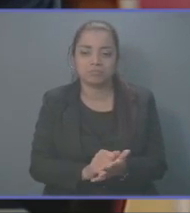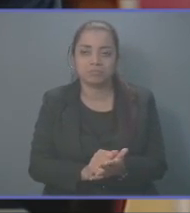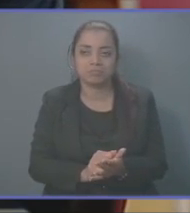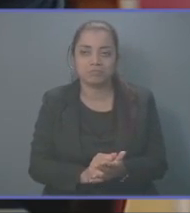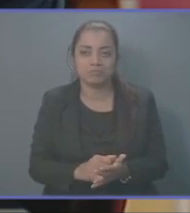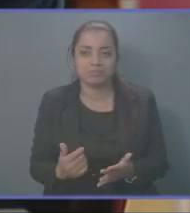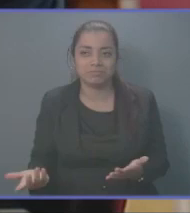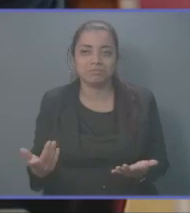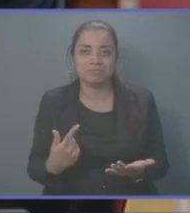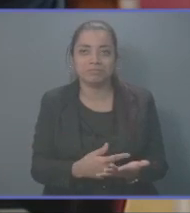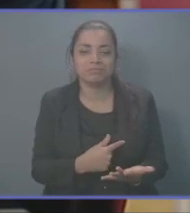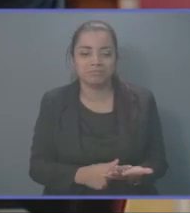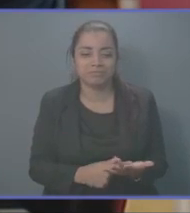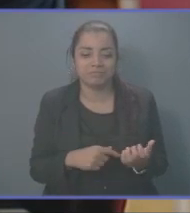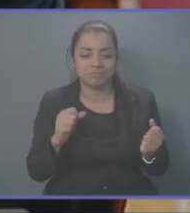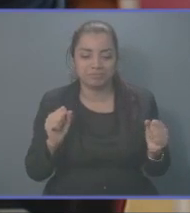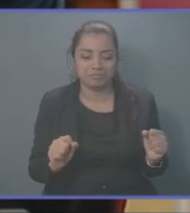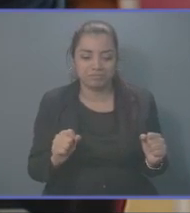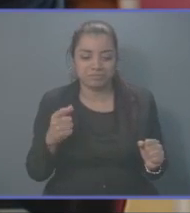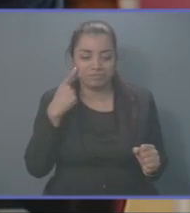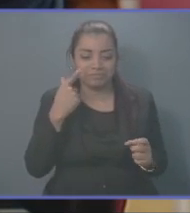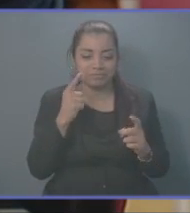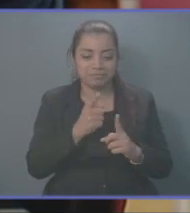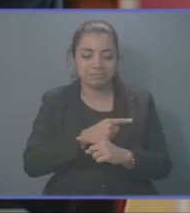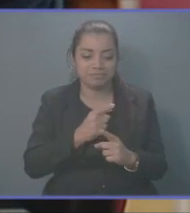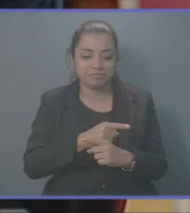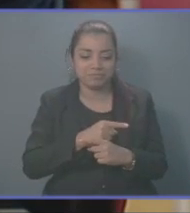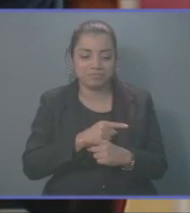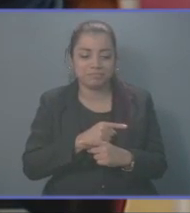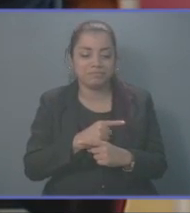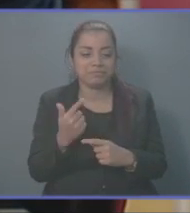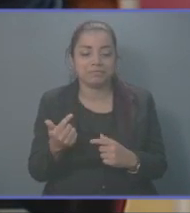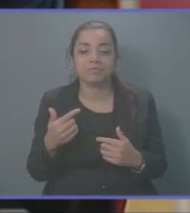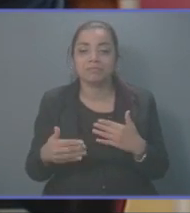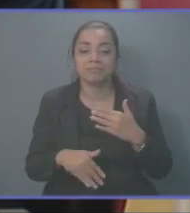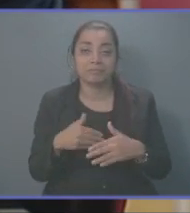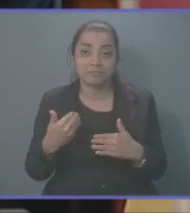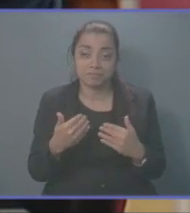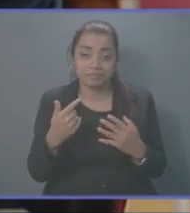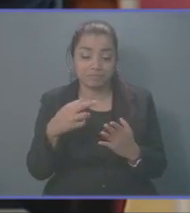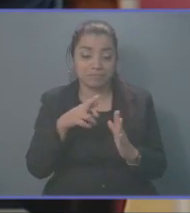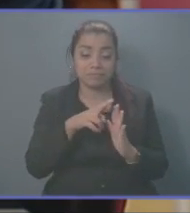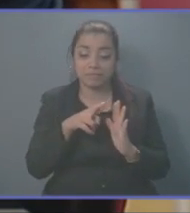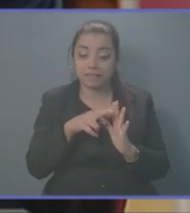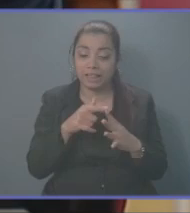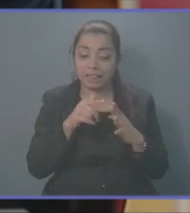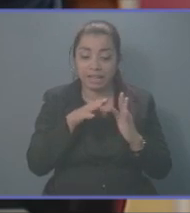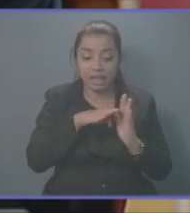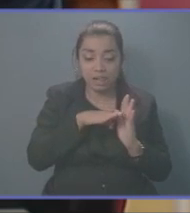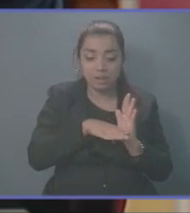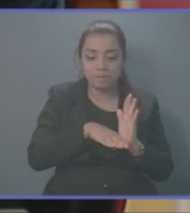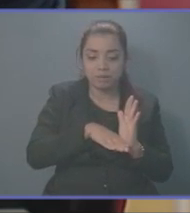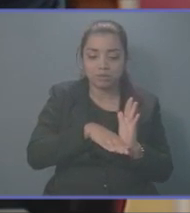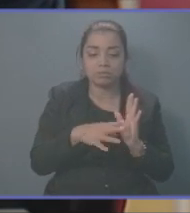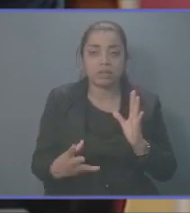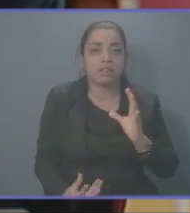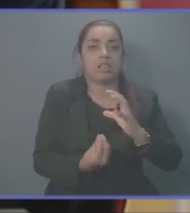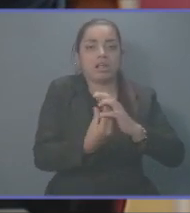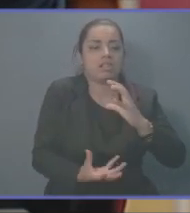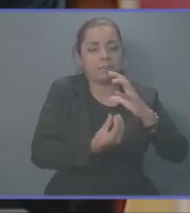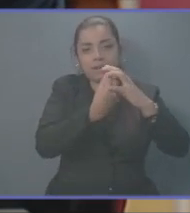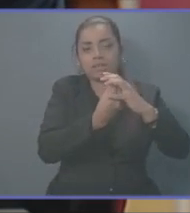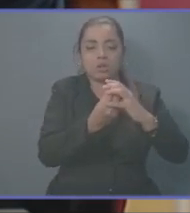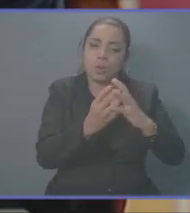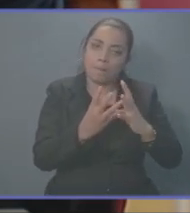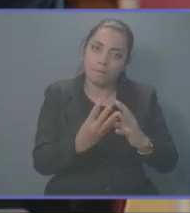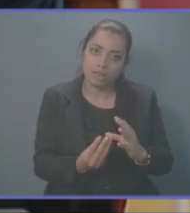decreto declaración modificatoria mediante la cual disminuye el remanente o excedente declarado con el beneficio de